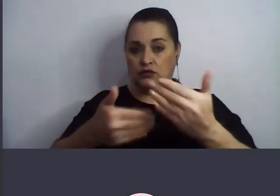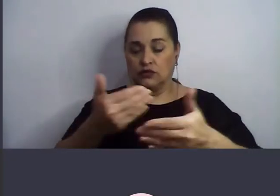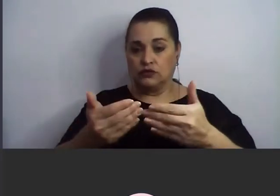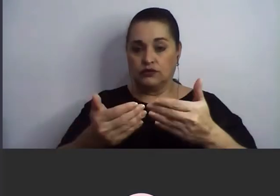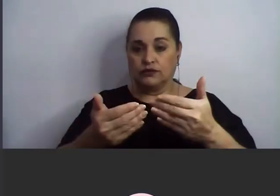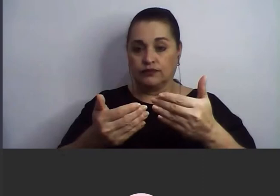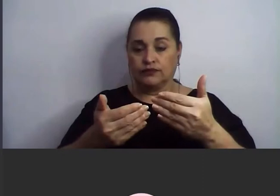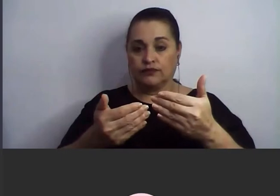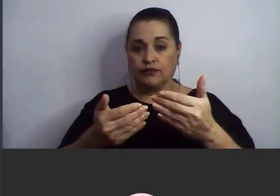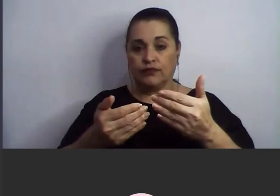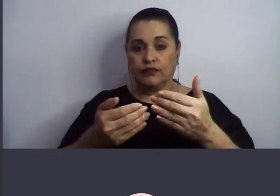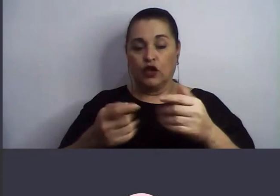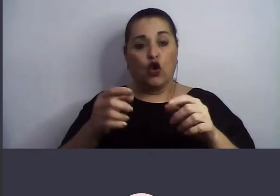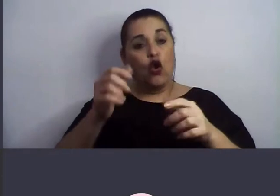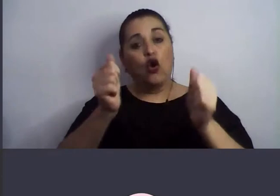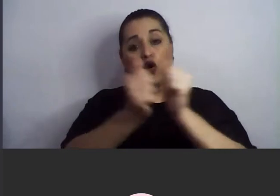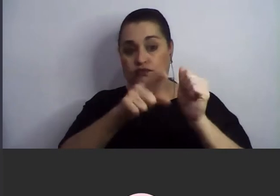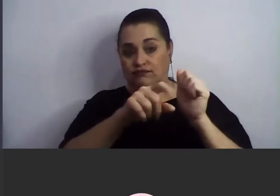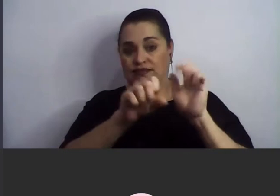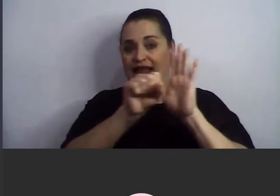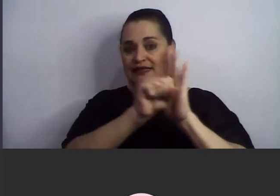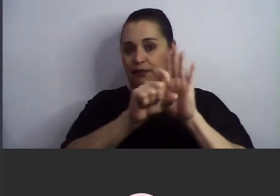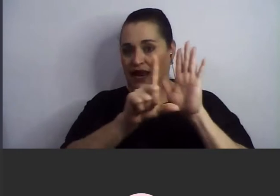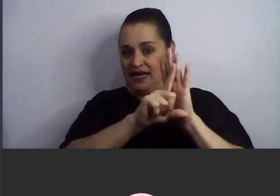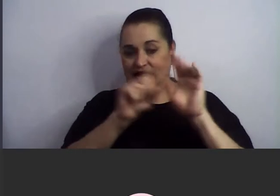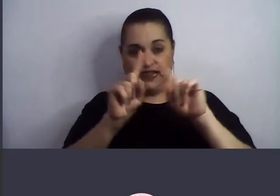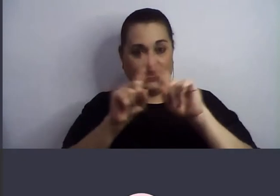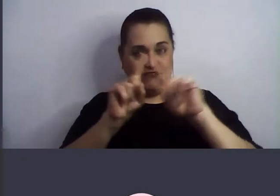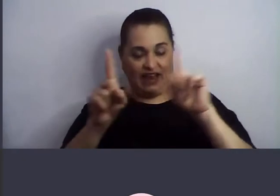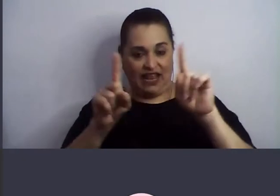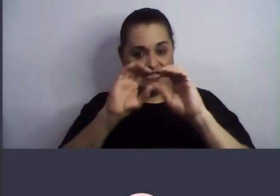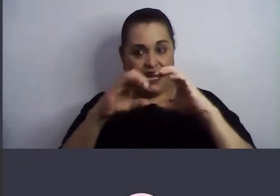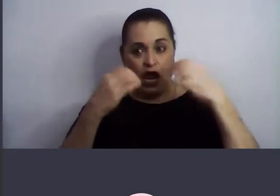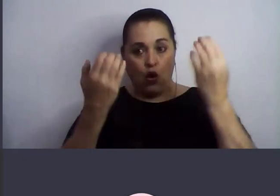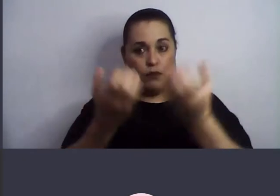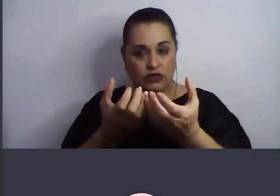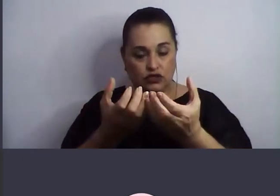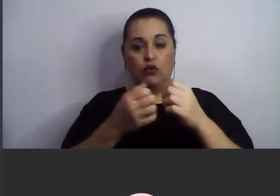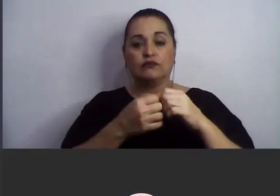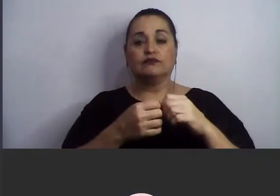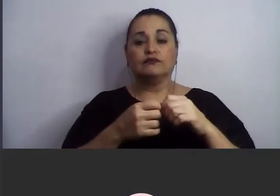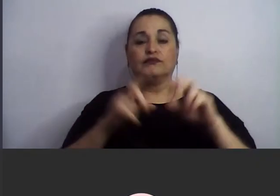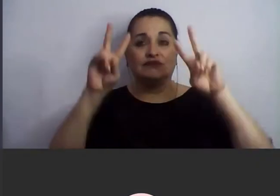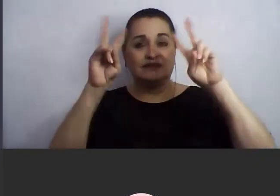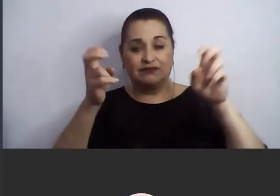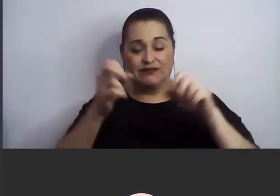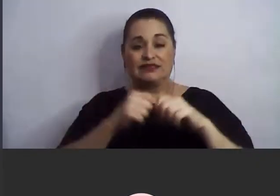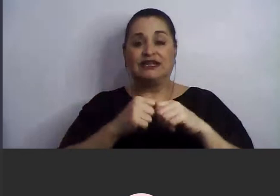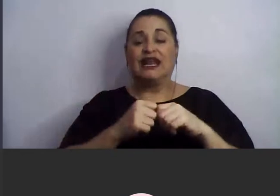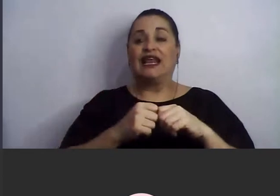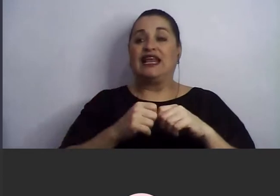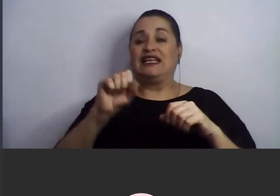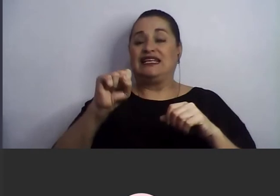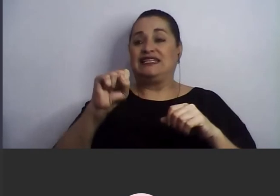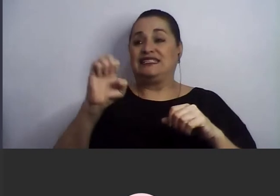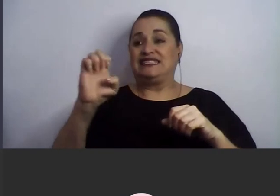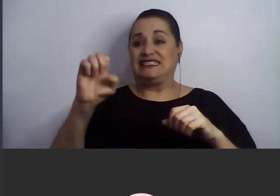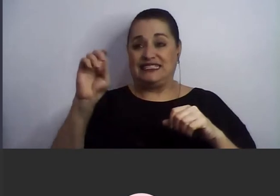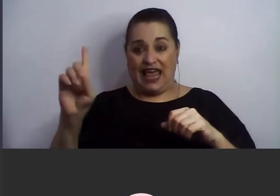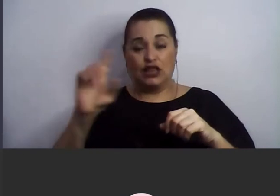los procesos con ellos verdad los distintos que lleva a cabo la comisión sobre el CERT sabemos que Costa Rica tiene